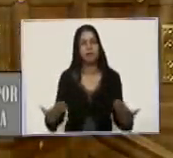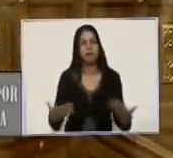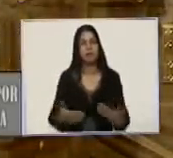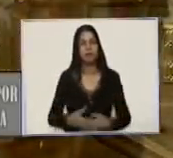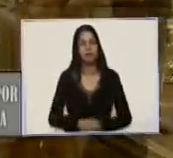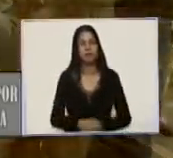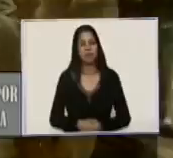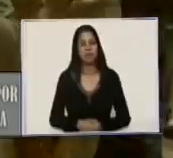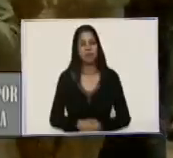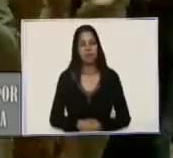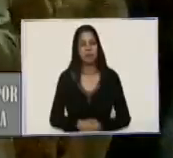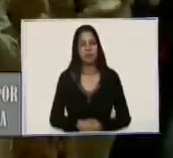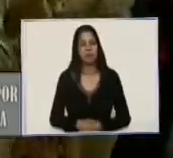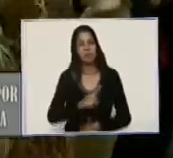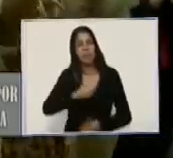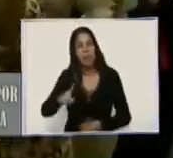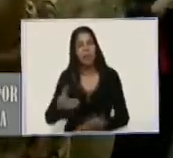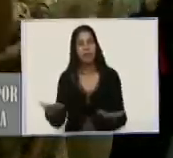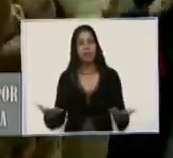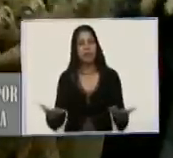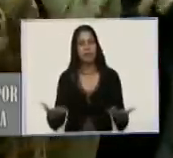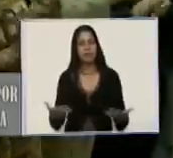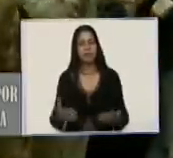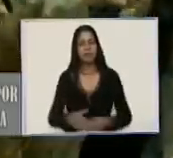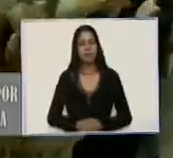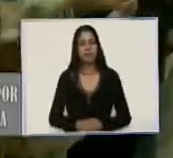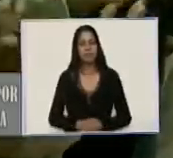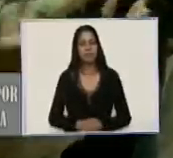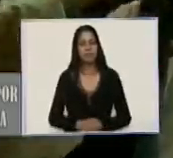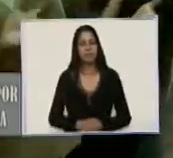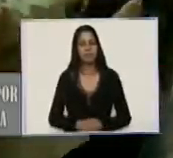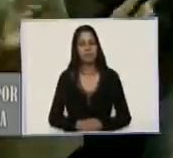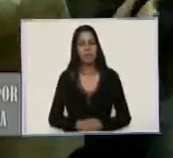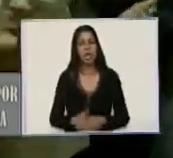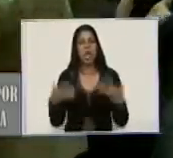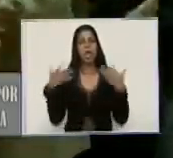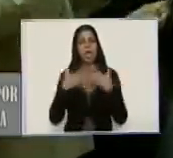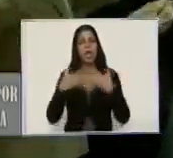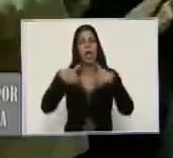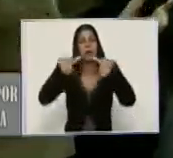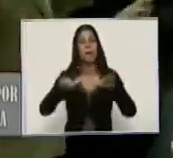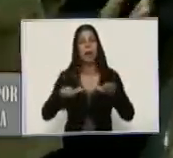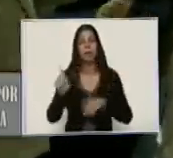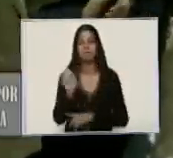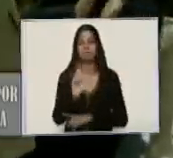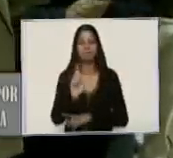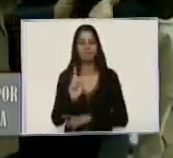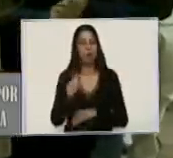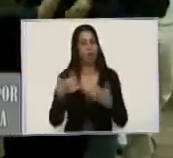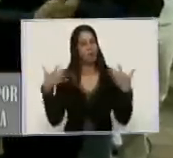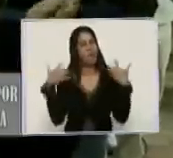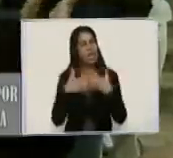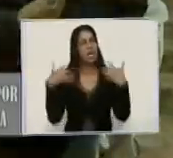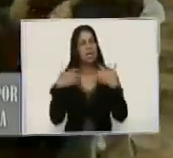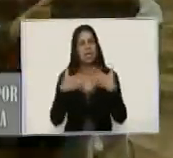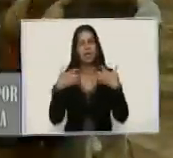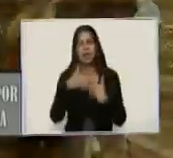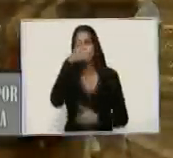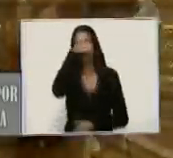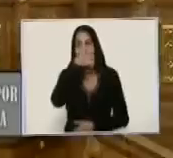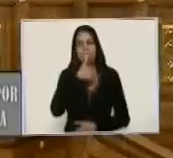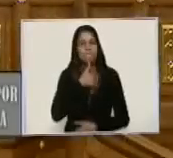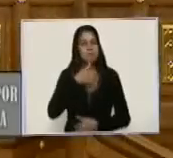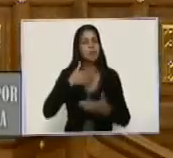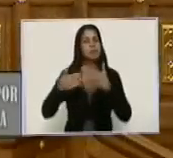No nos queda otra. Y olvídense que la guerra va a terminar, ¿no? Ahora es que hay guerra, pero así como hay guerra,